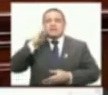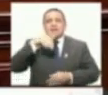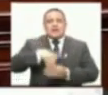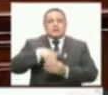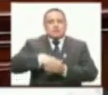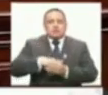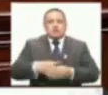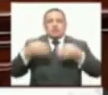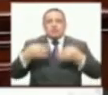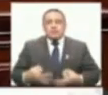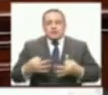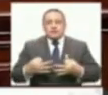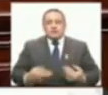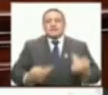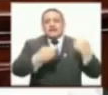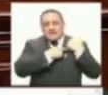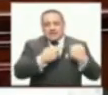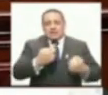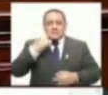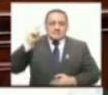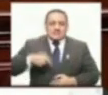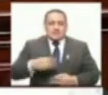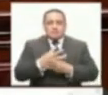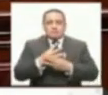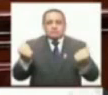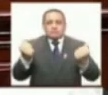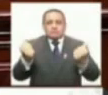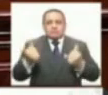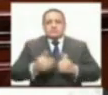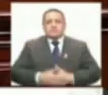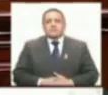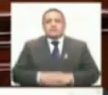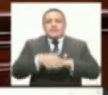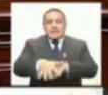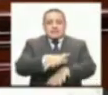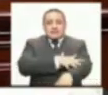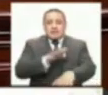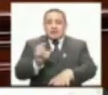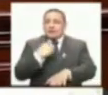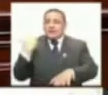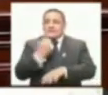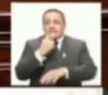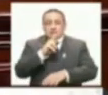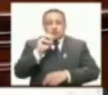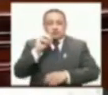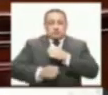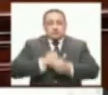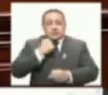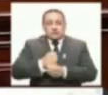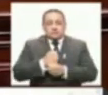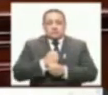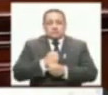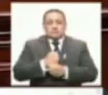referéndum, cumpliendo este encargo, deberá disolverse. La Asamblea Constituyente del Bicentenario...